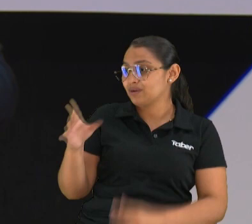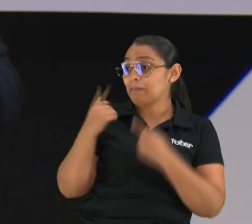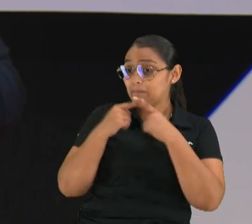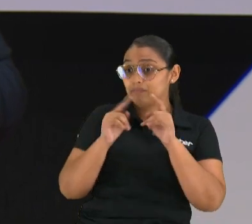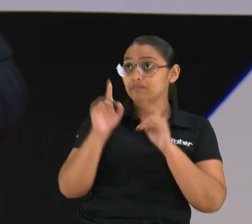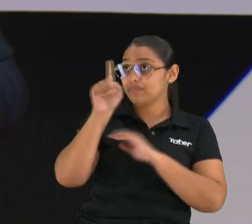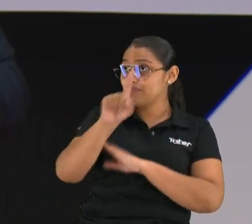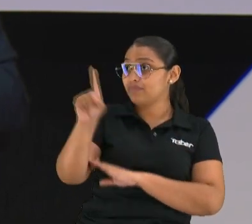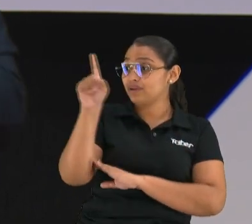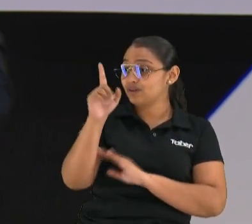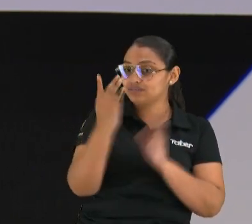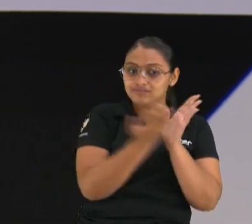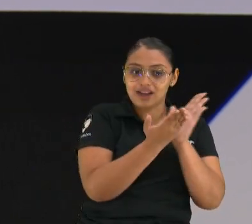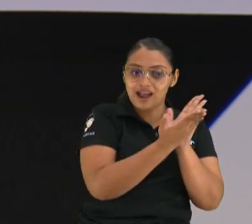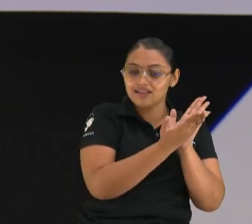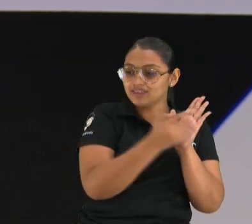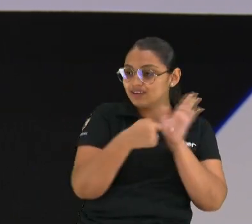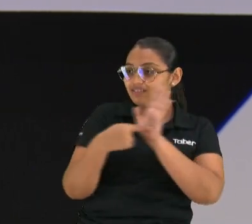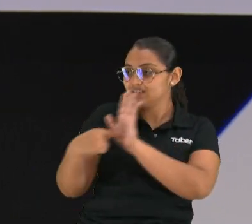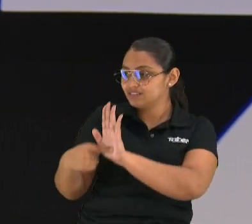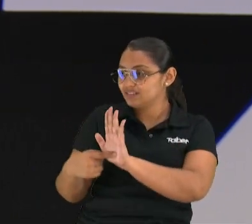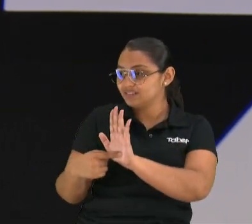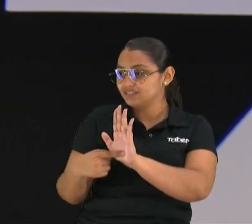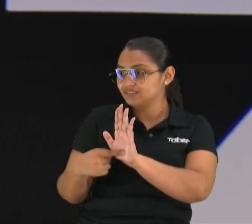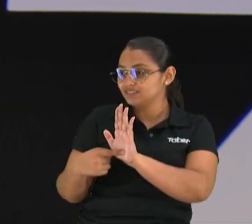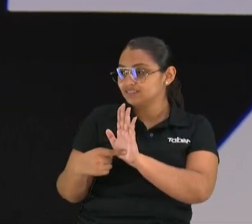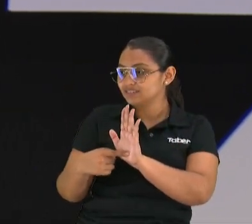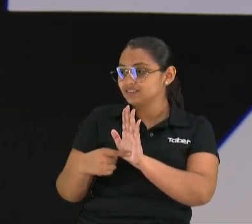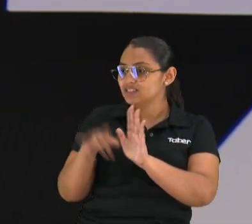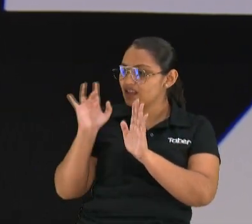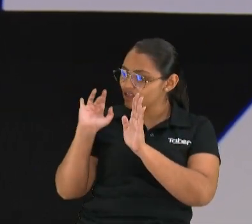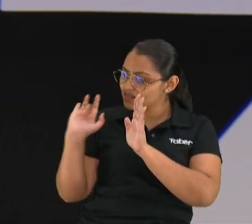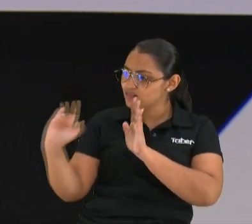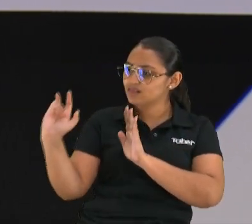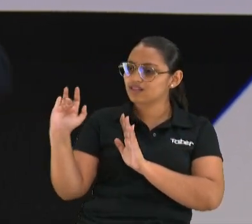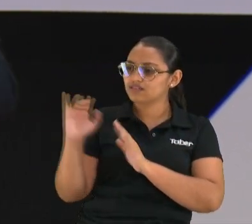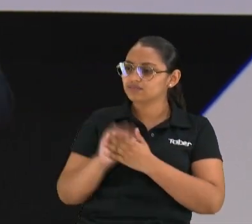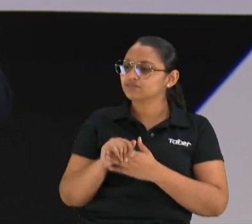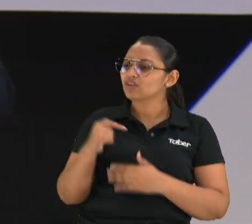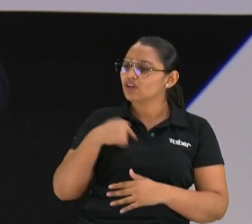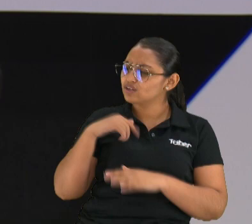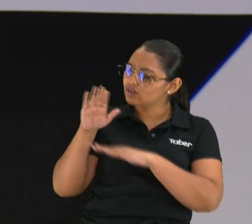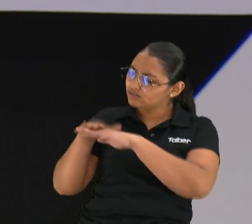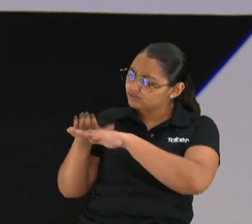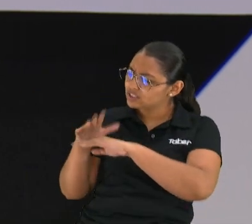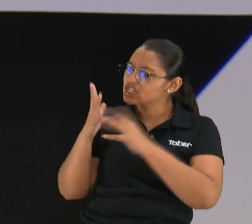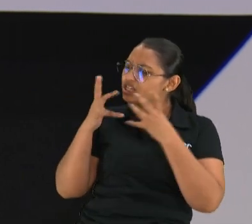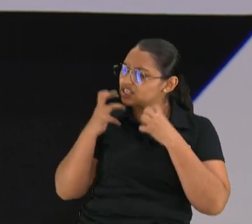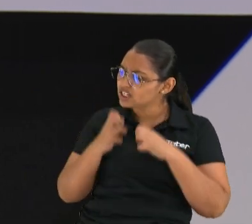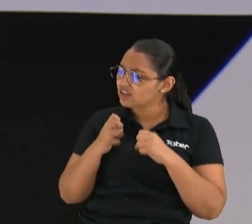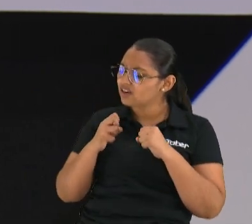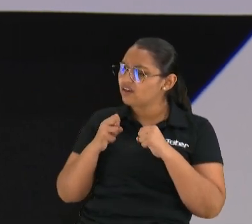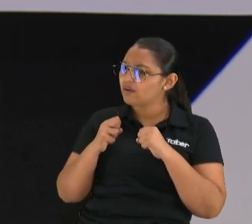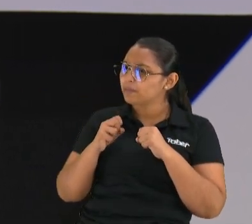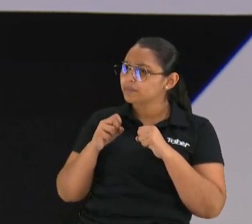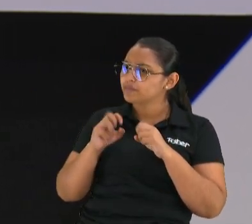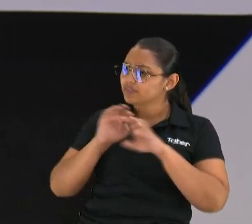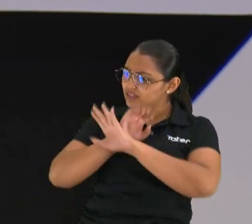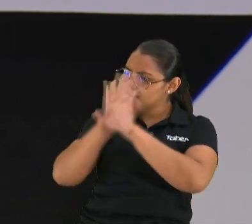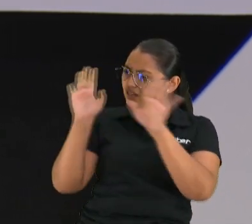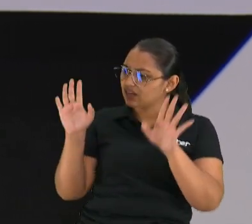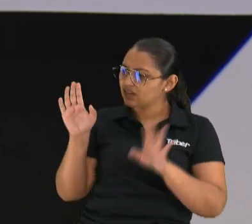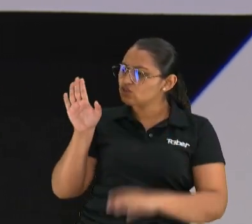y eficacia es más cortante de que todo espada de doble filo dice la palabra y le digo a la señora le quiero dejar algo claro su hijo no es su